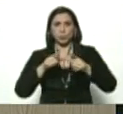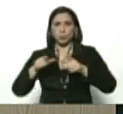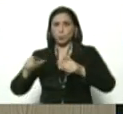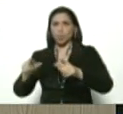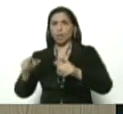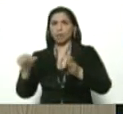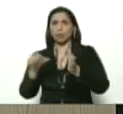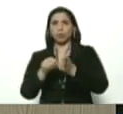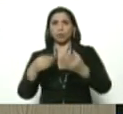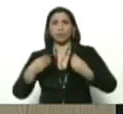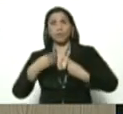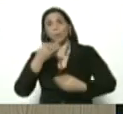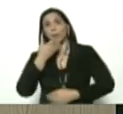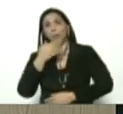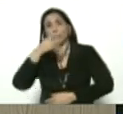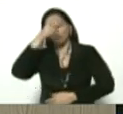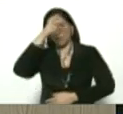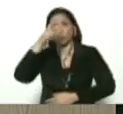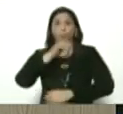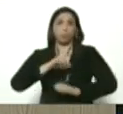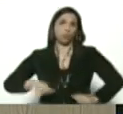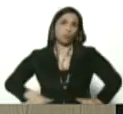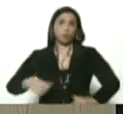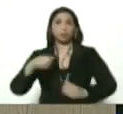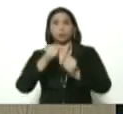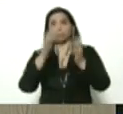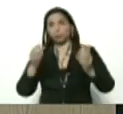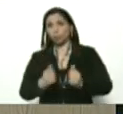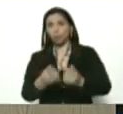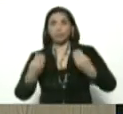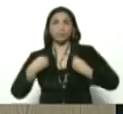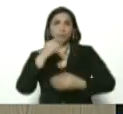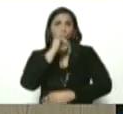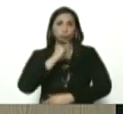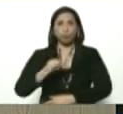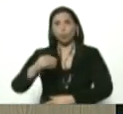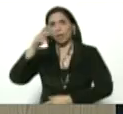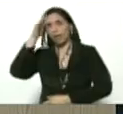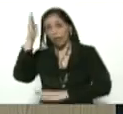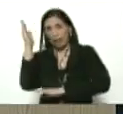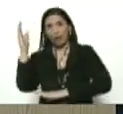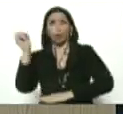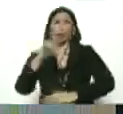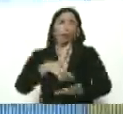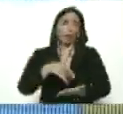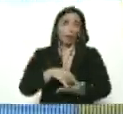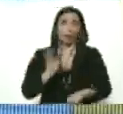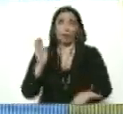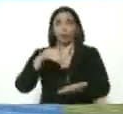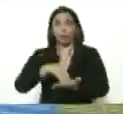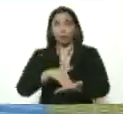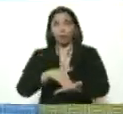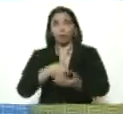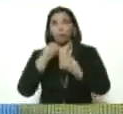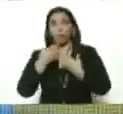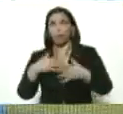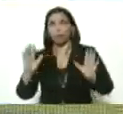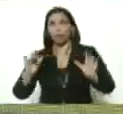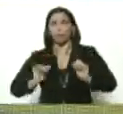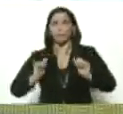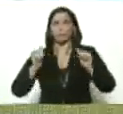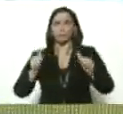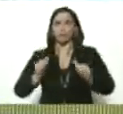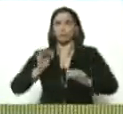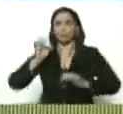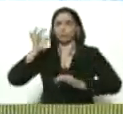vive se viven falcons y bien portuguesas si viven anzoátegui si vive en zulia se vive en lara se vive en carabobo se viven al agua pues hubieran empezado a